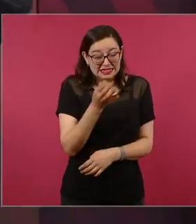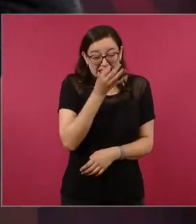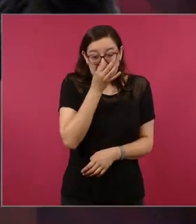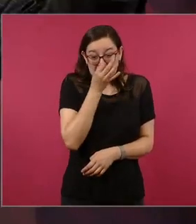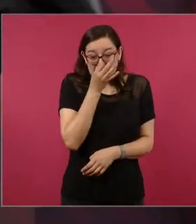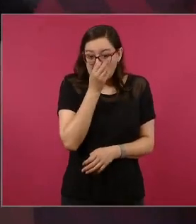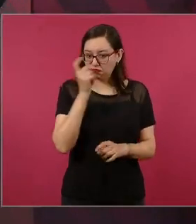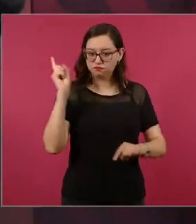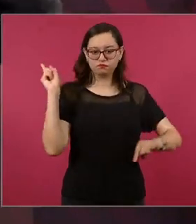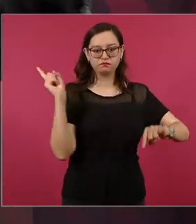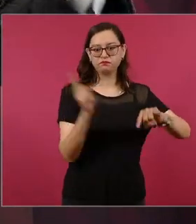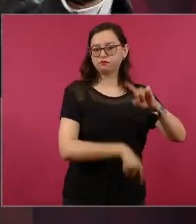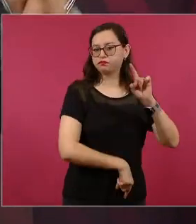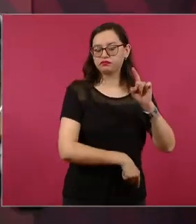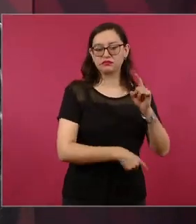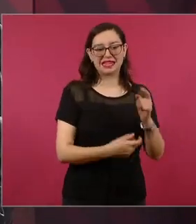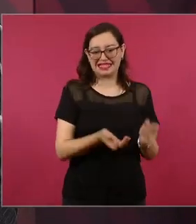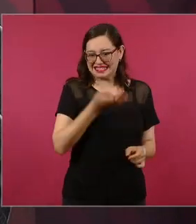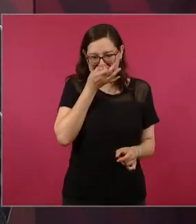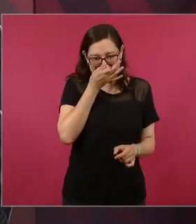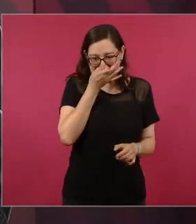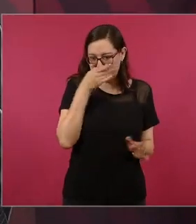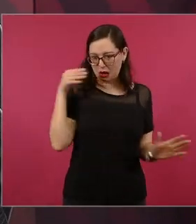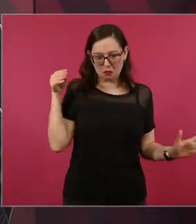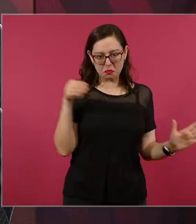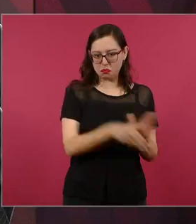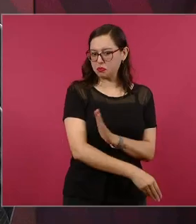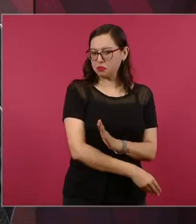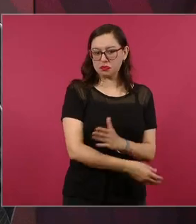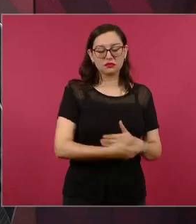por desaparecer los centros de salud